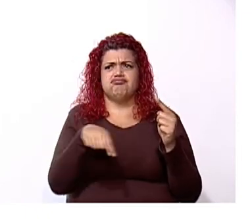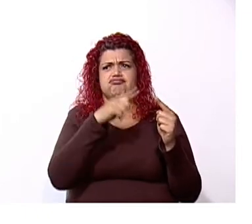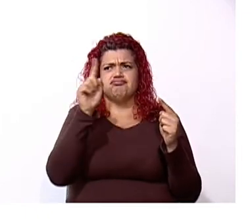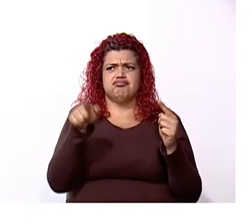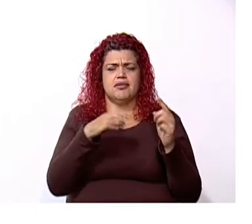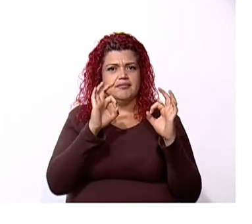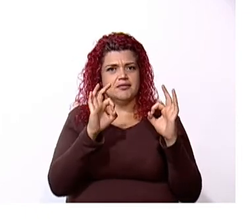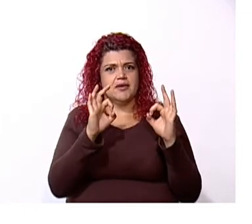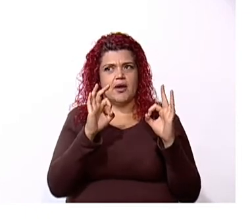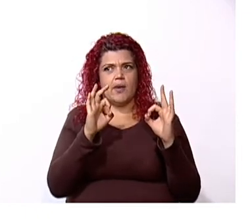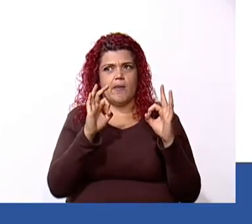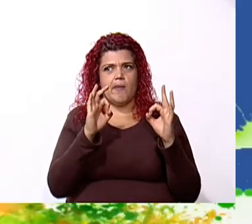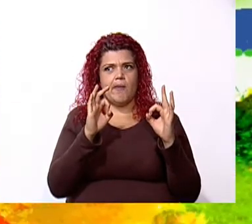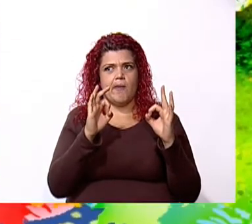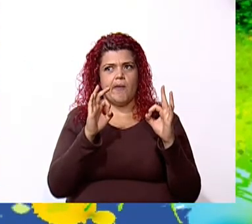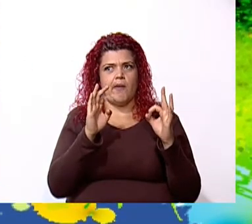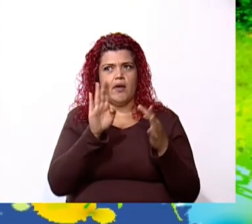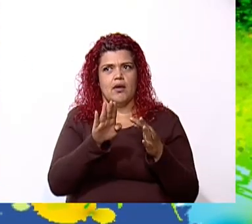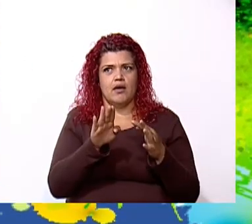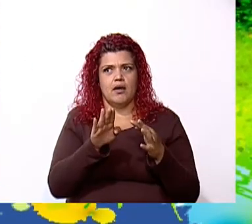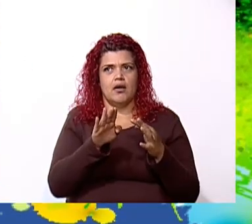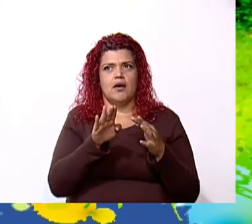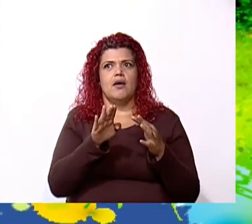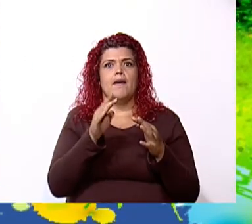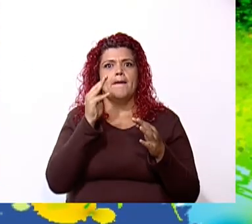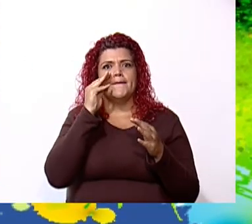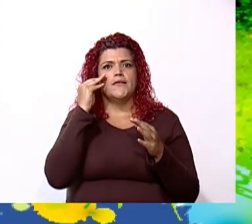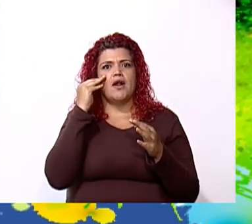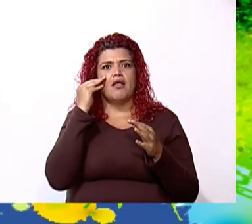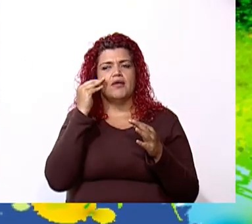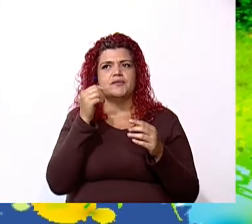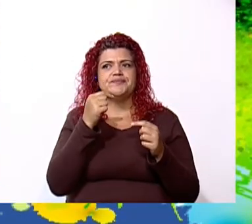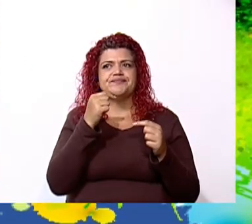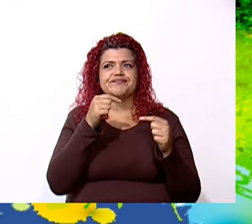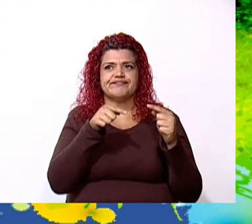Muy bien, veamos a ver dónde se detiene. En el color morado